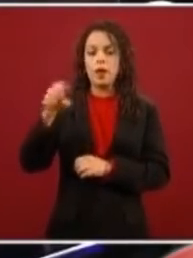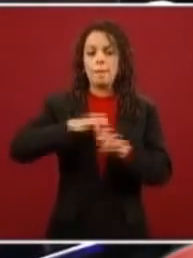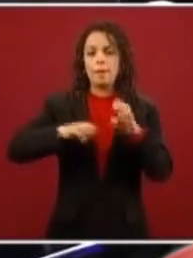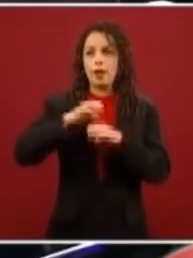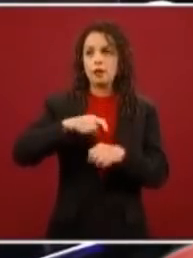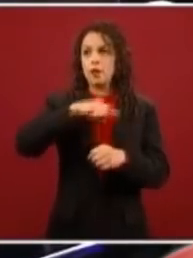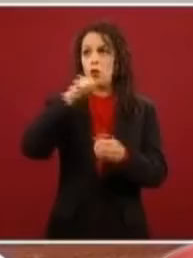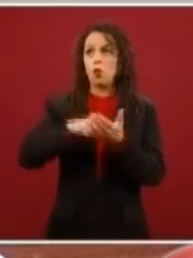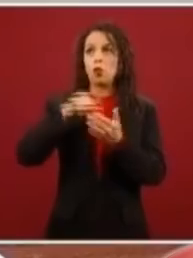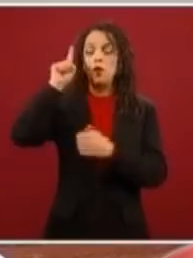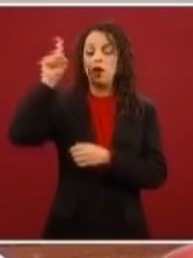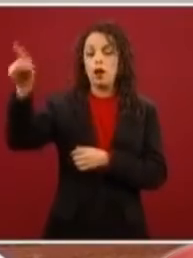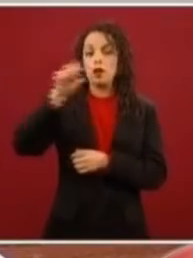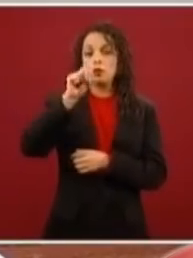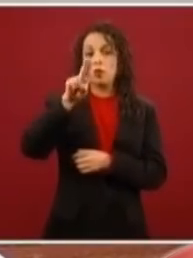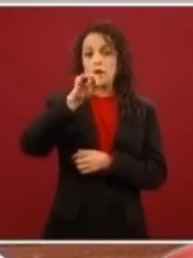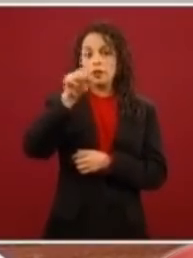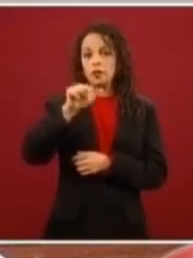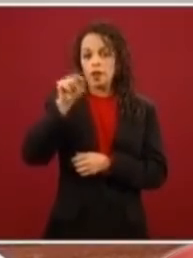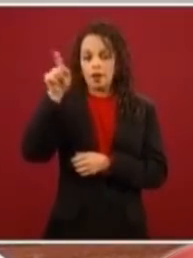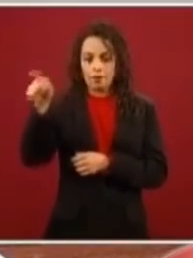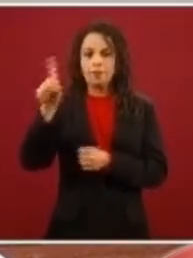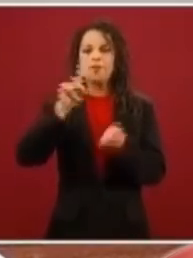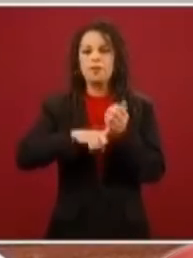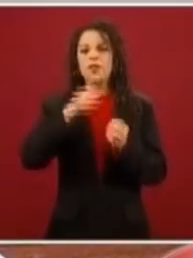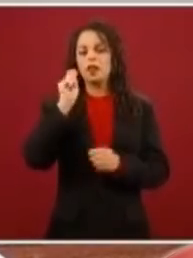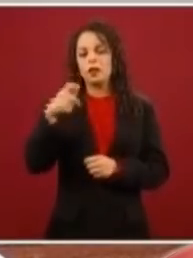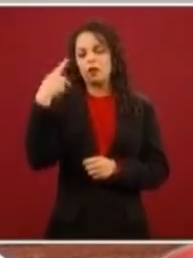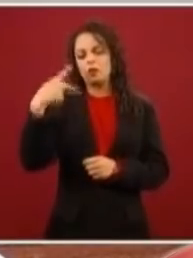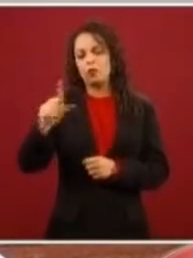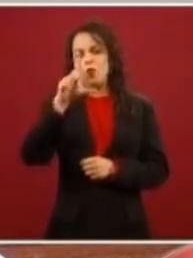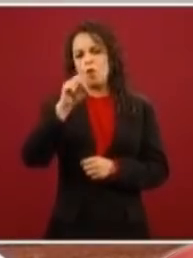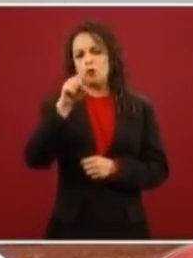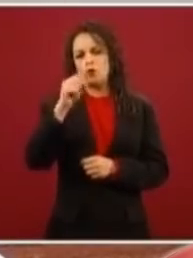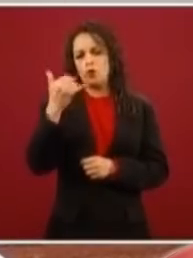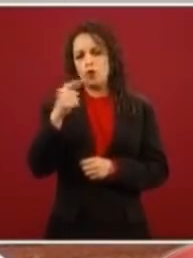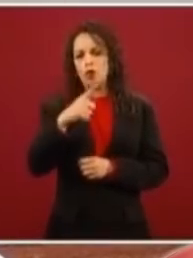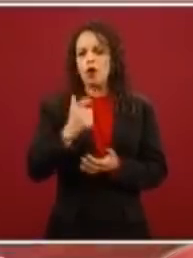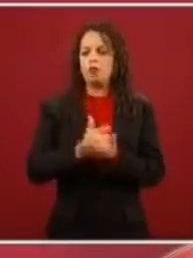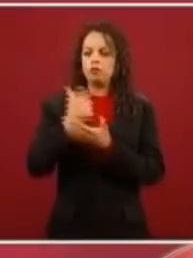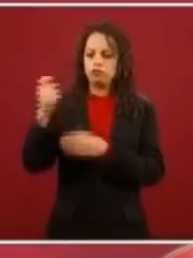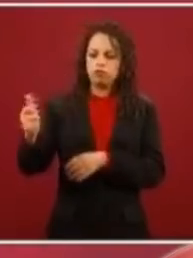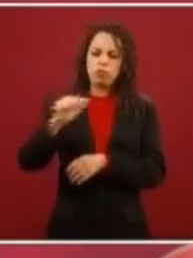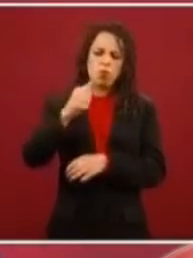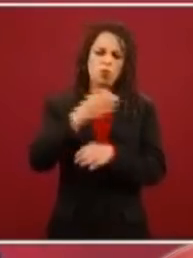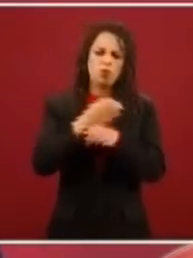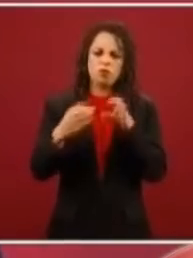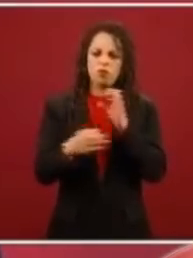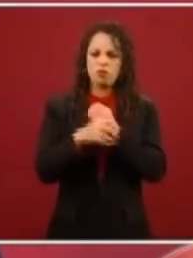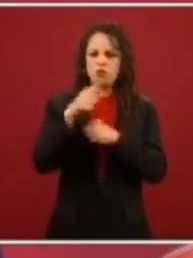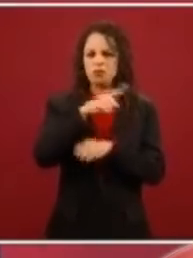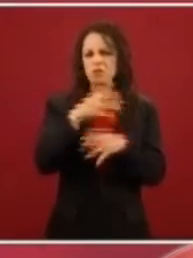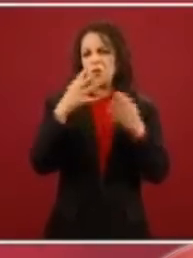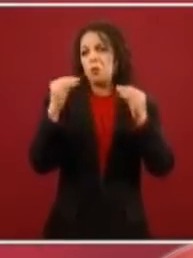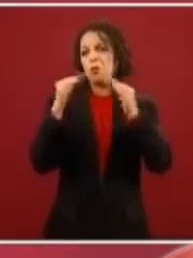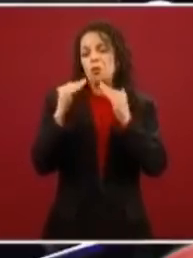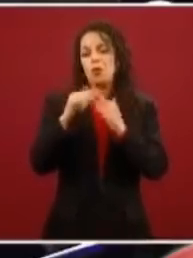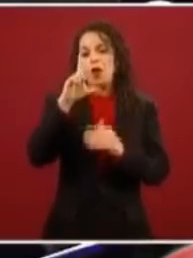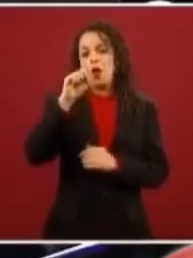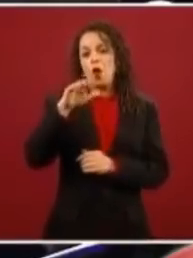señor Lozoya, y de ahí una serie de transferencias a México para el pago, entre otras cosas, de un inmueble en Lomas de